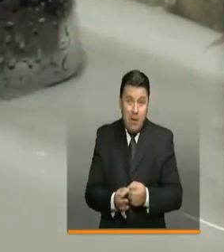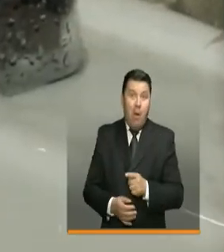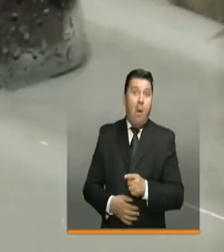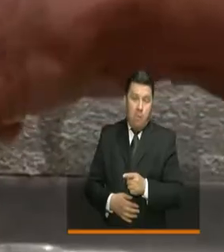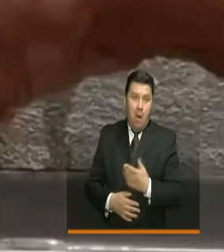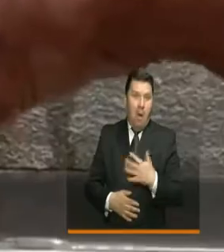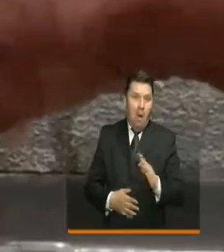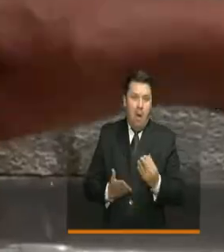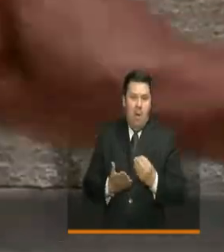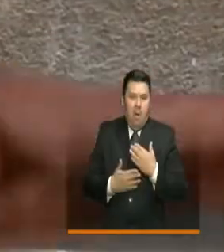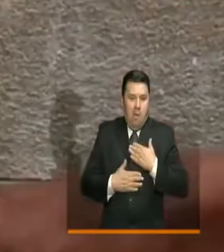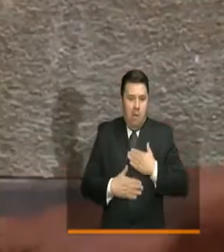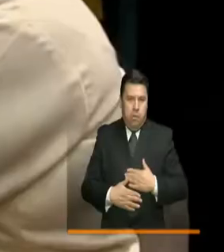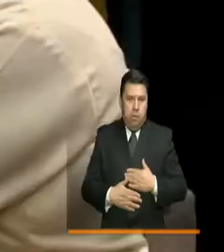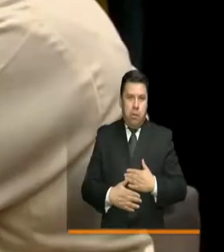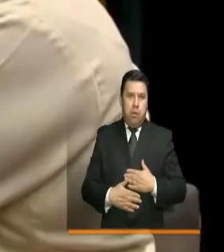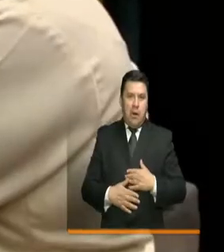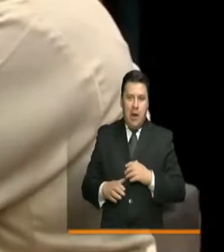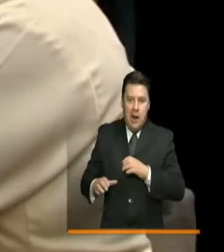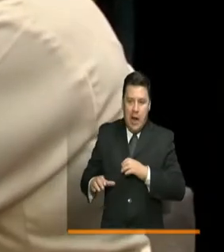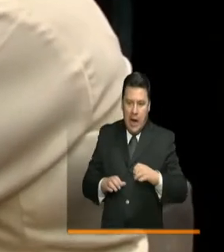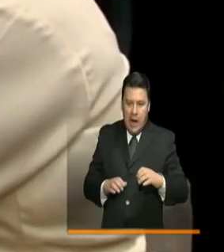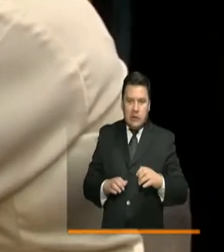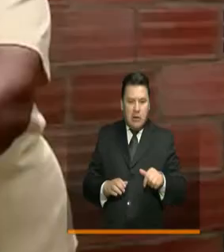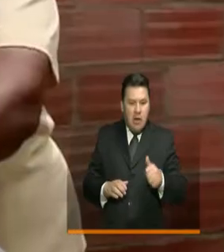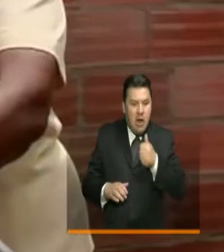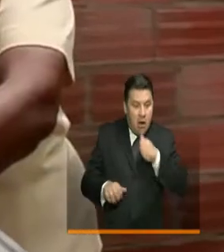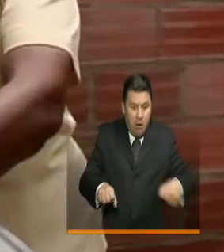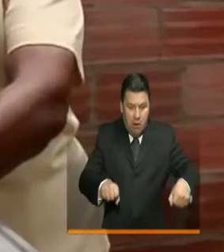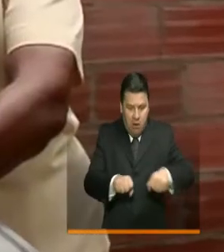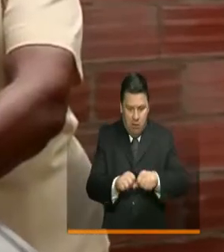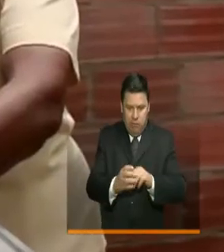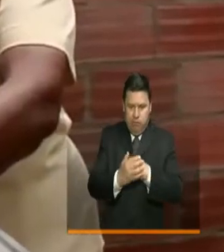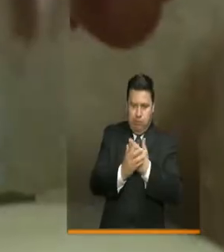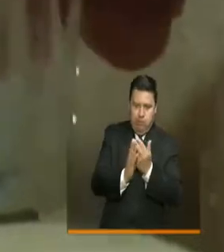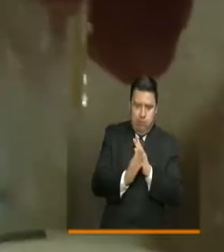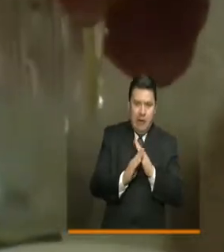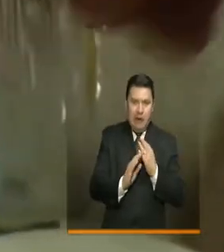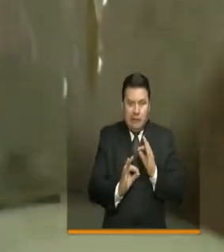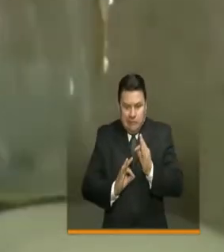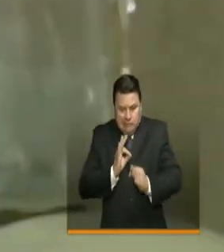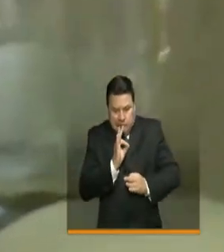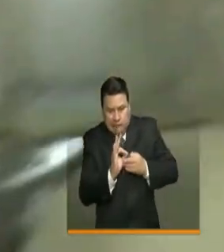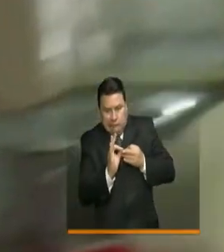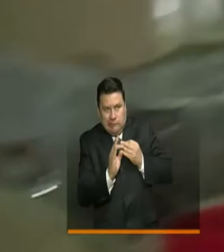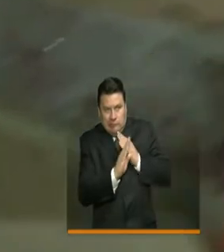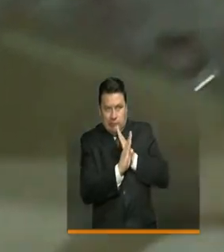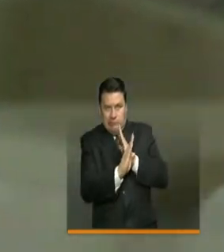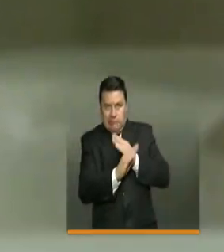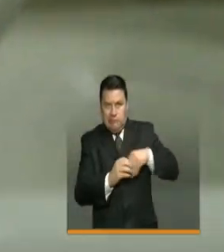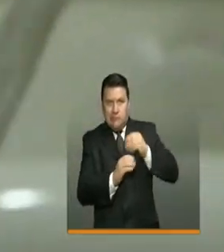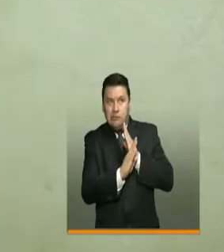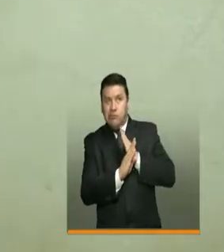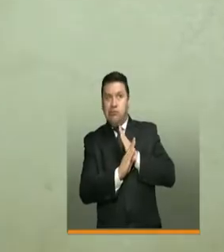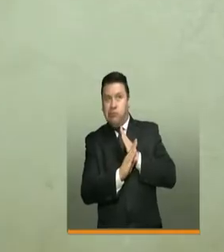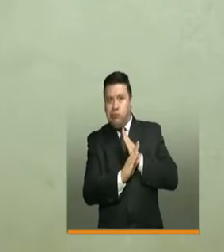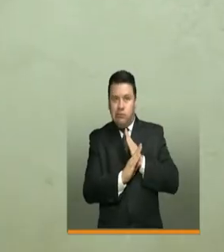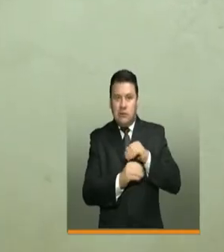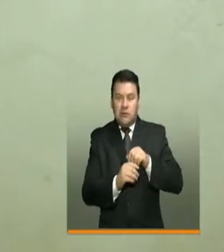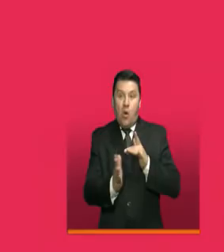con las condiciones para tomar acciones de prevención contra el coronavirus. Juntos superaremos la